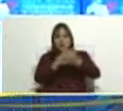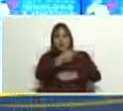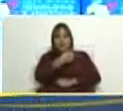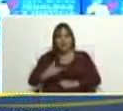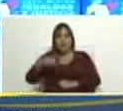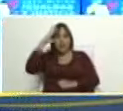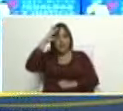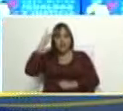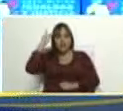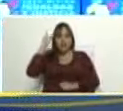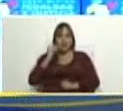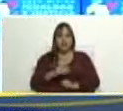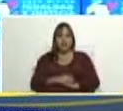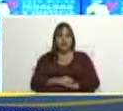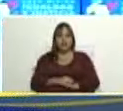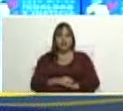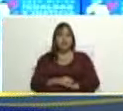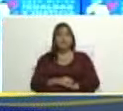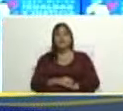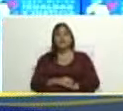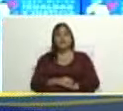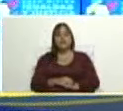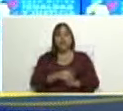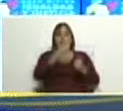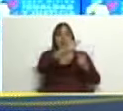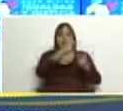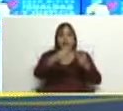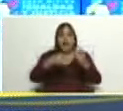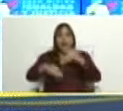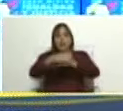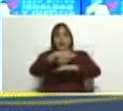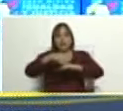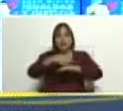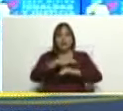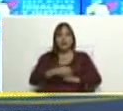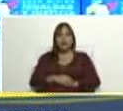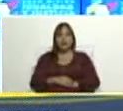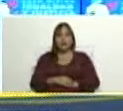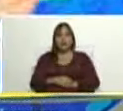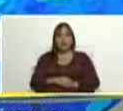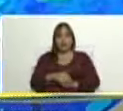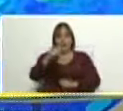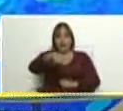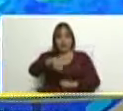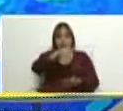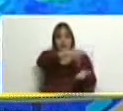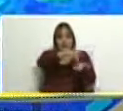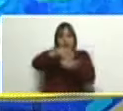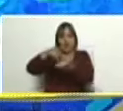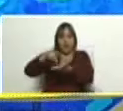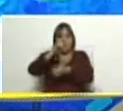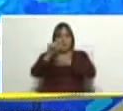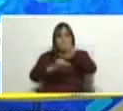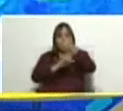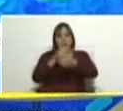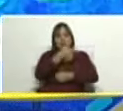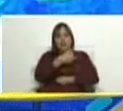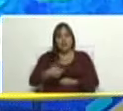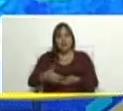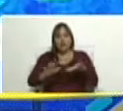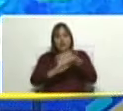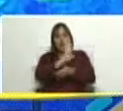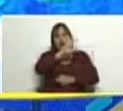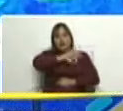Delcy Rodríguez, a los ministros, ministras presentes, al vicepresidente de lo social,